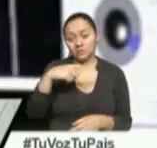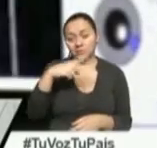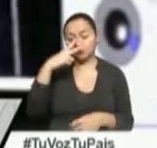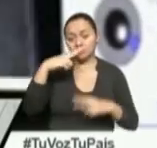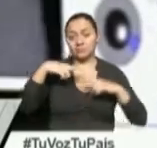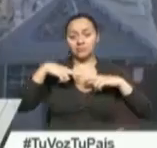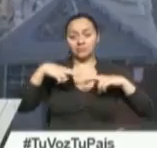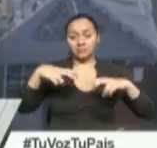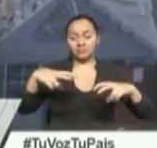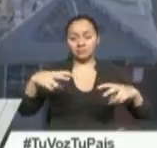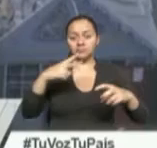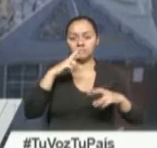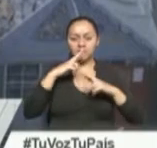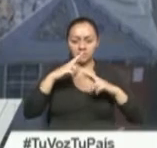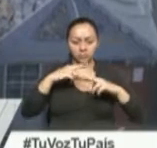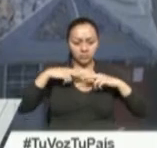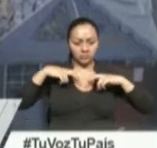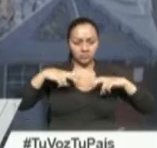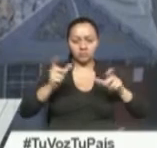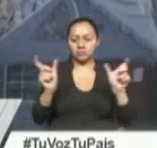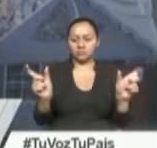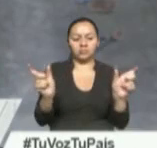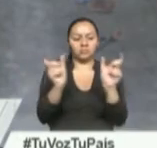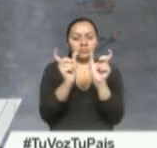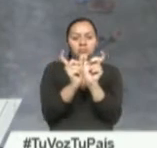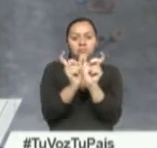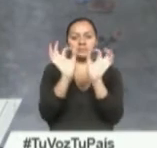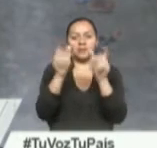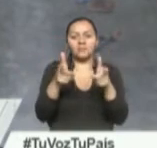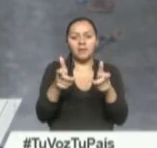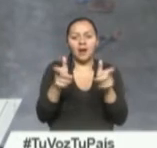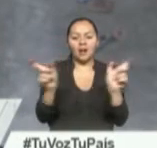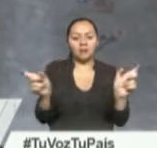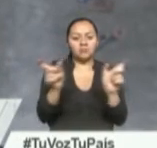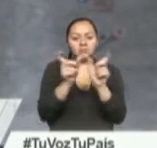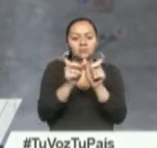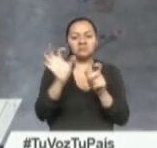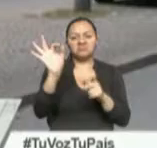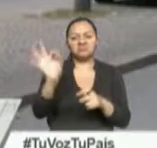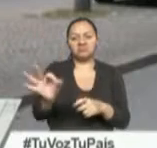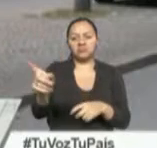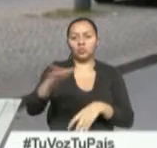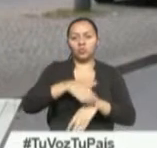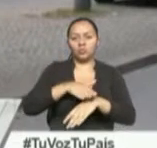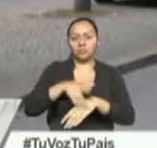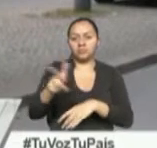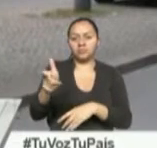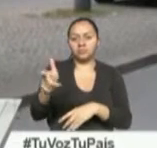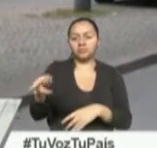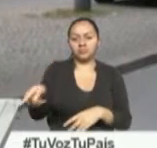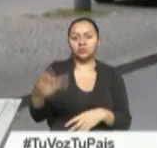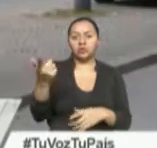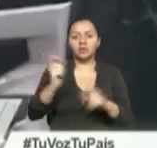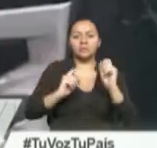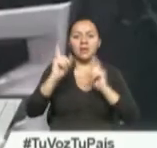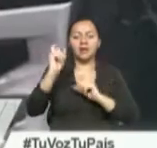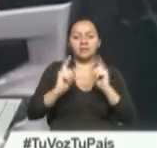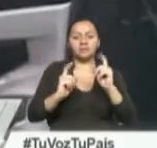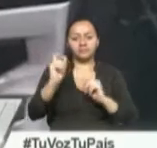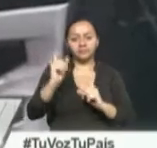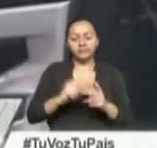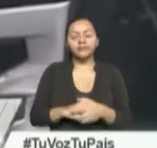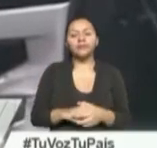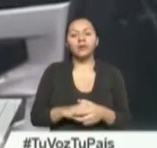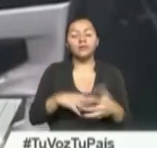a esta conclusión tras comparar los casquillos de las balas disparadas en Berlín y en Sesto San Giovanni, en la periferia norte de Milán.